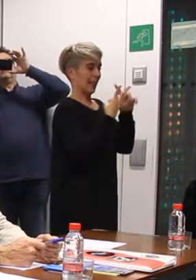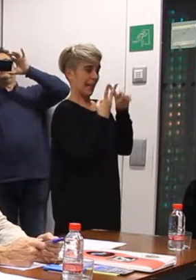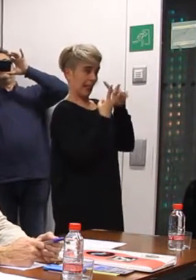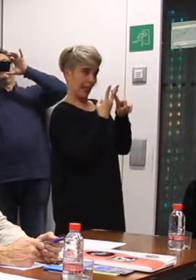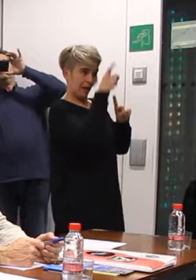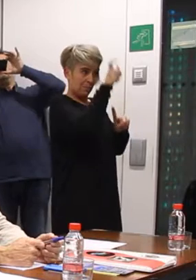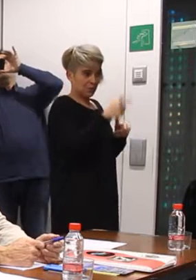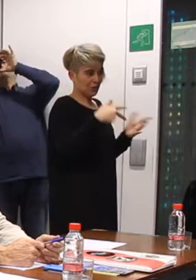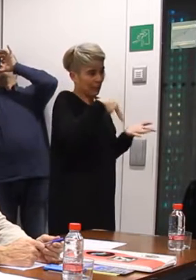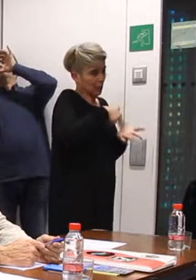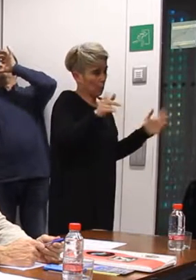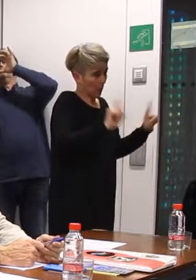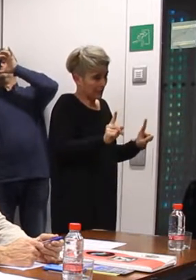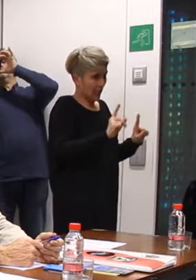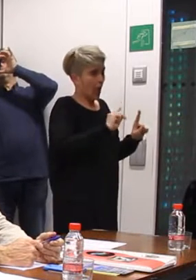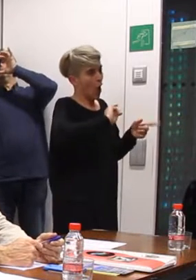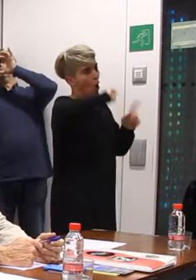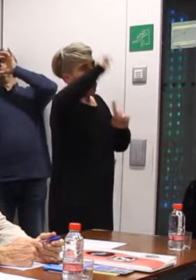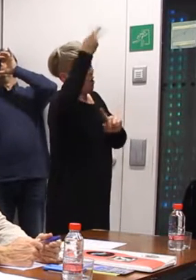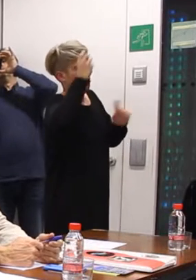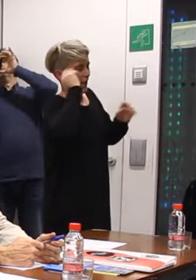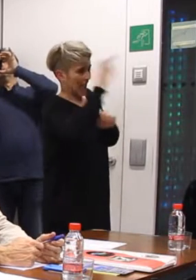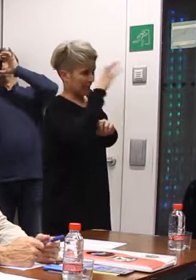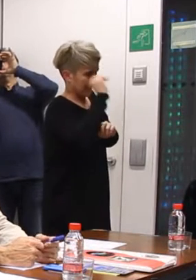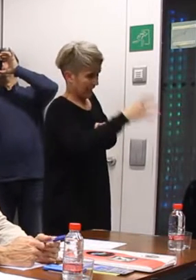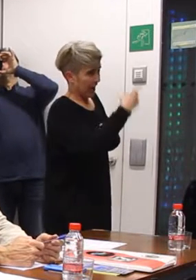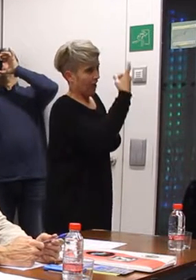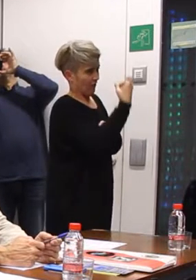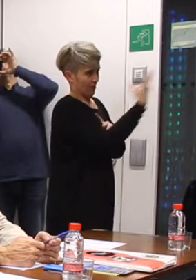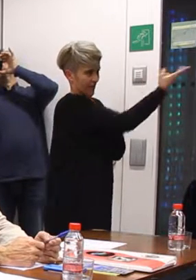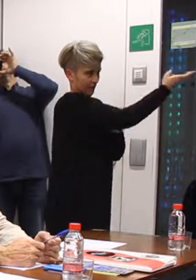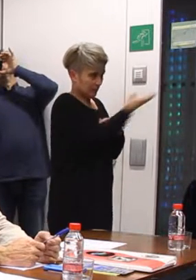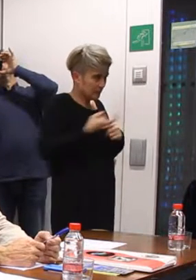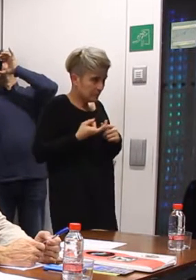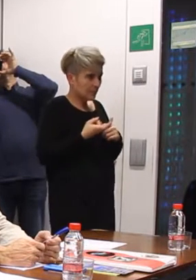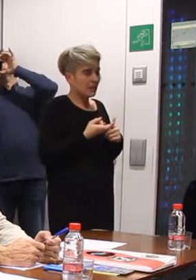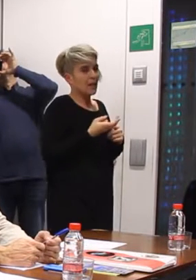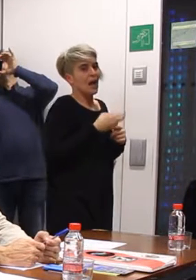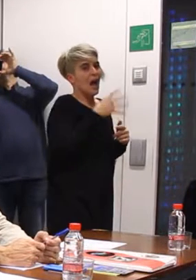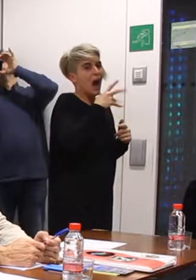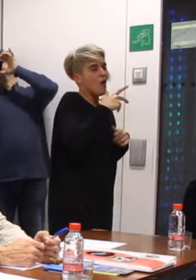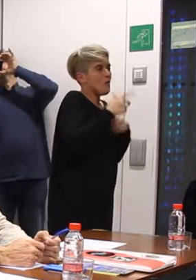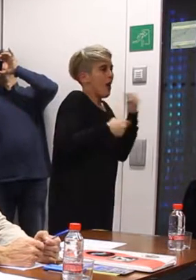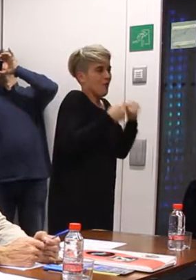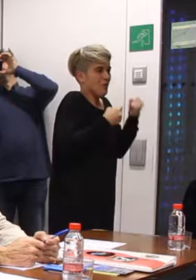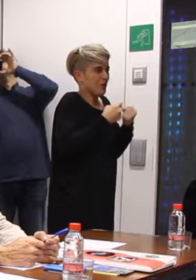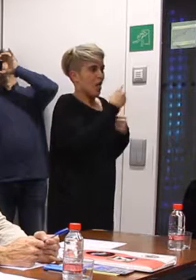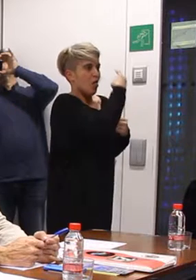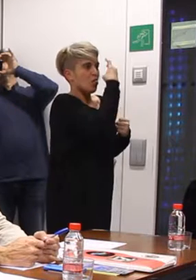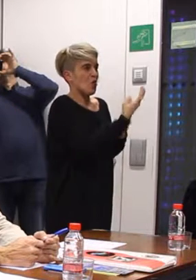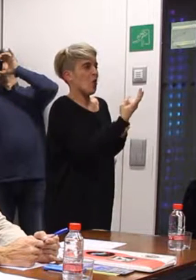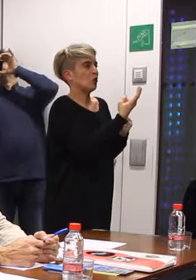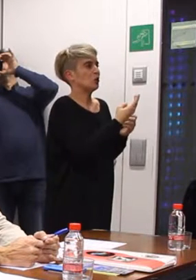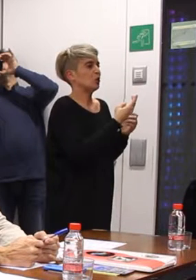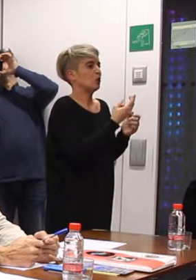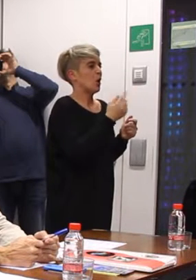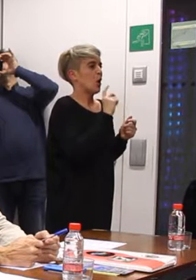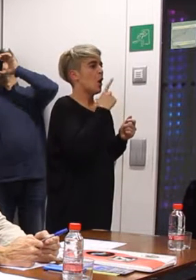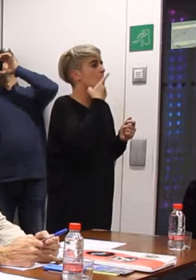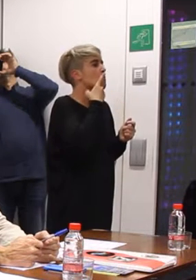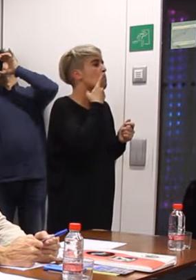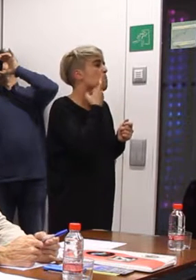está en otra charla y hacemos dos en una, en estos tiempos de corre-corre, es Antonio Montiel, que